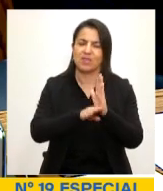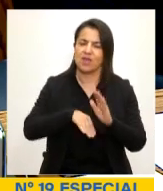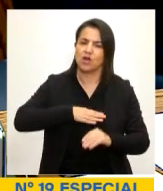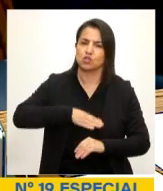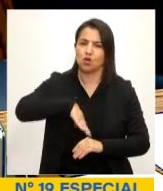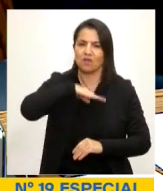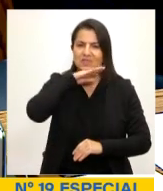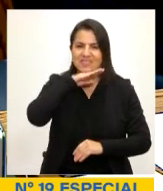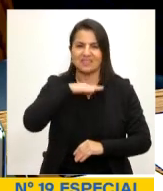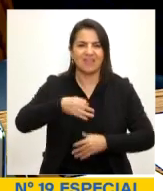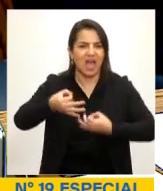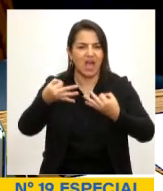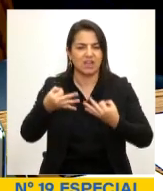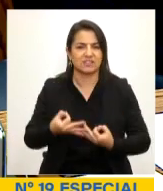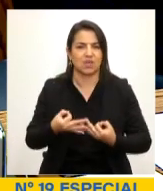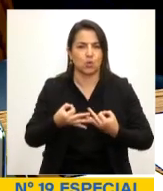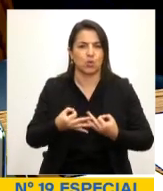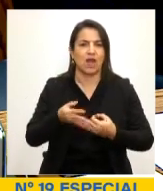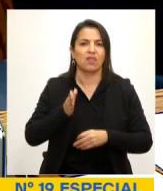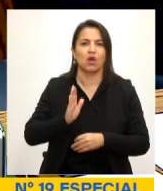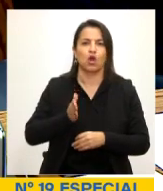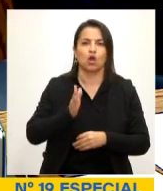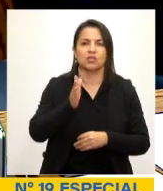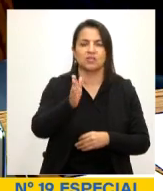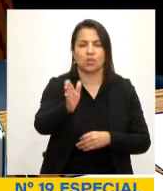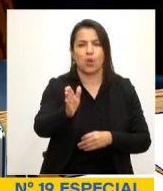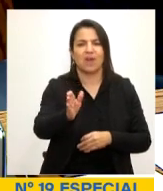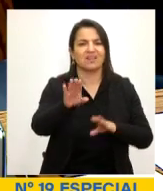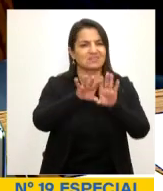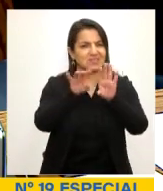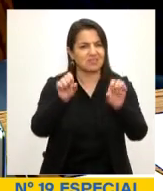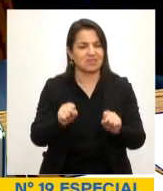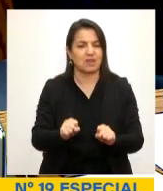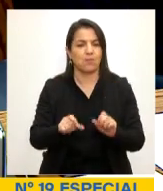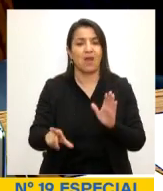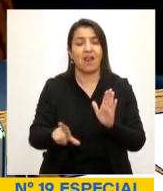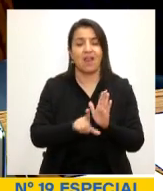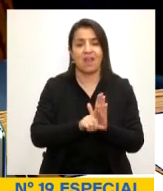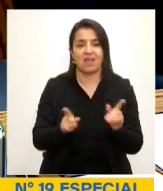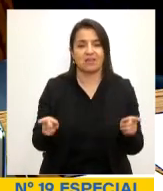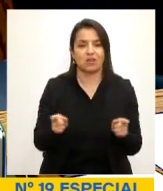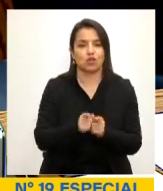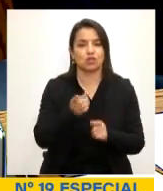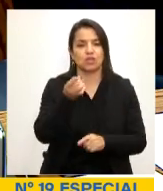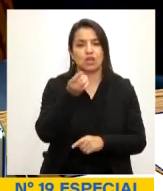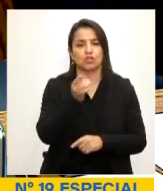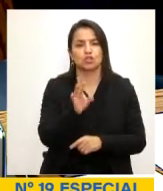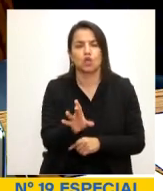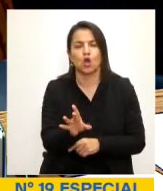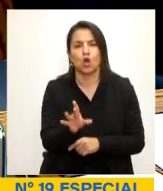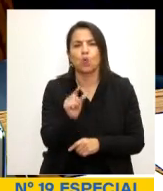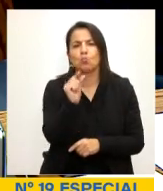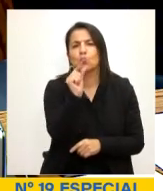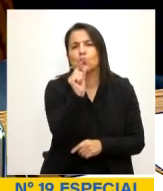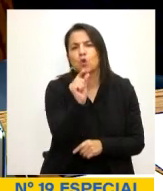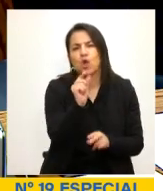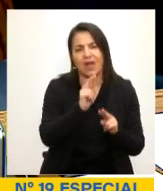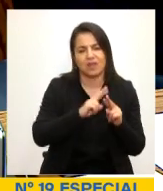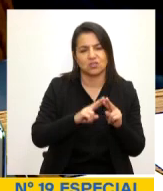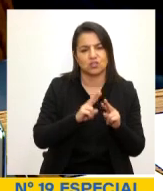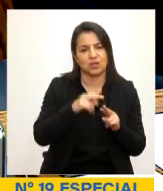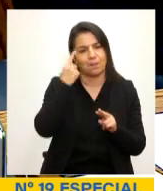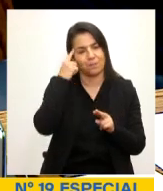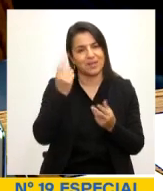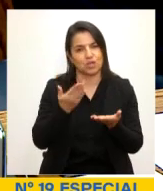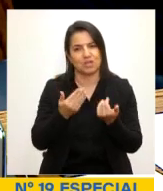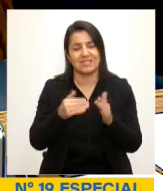para garantizar las sostenibilidad a largo plazo del sistema la ley corta es solo un parche curita pero se requiere una